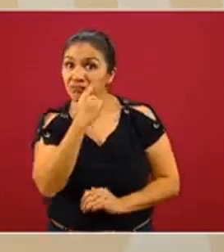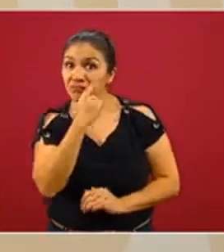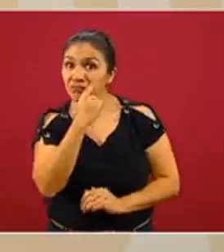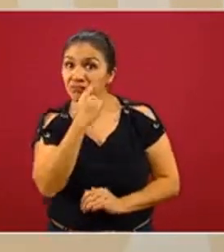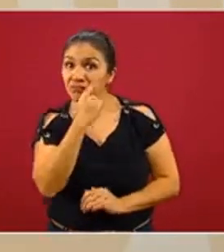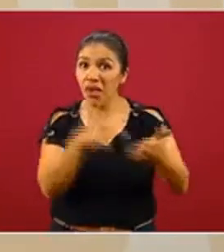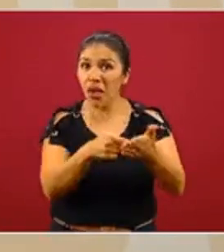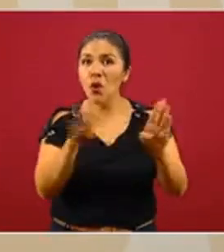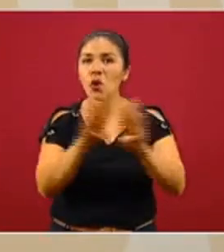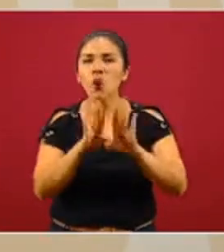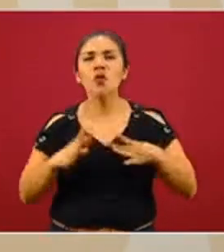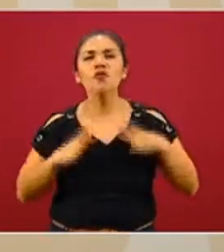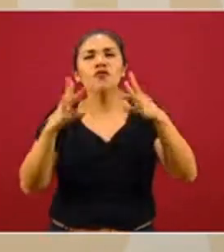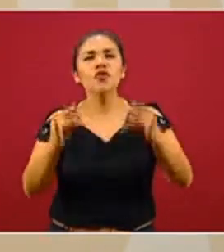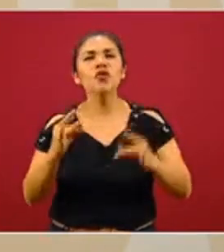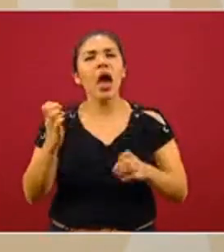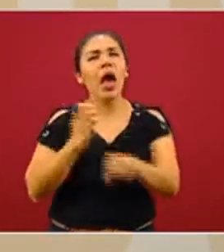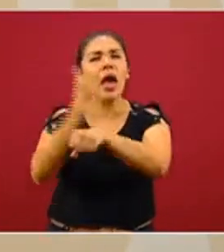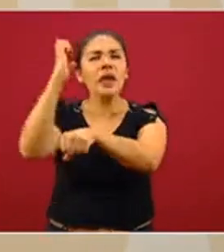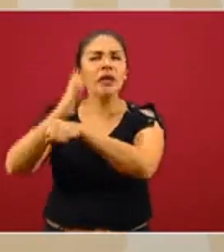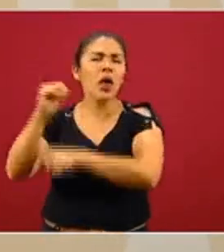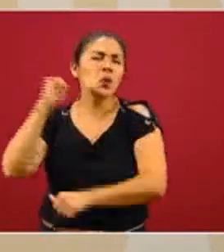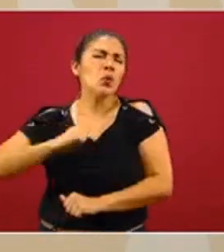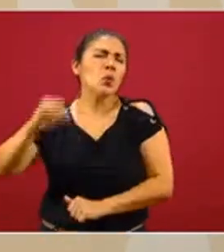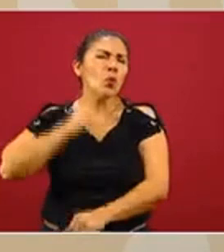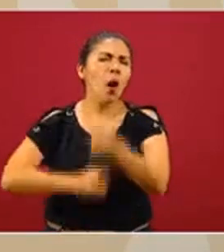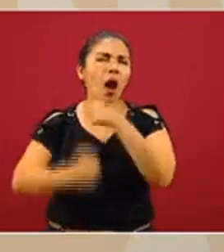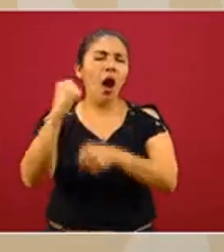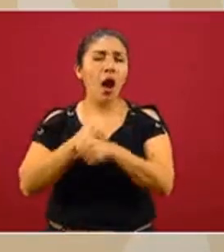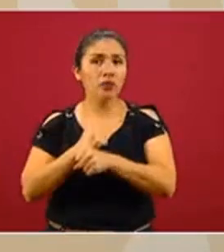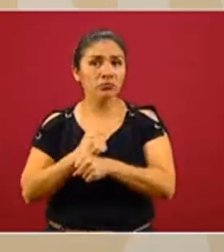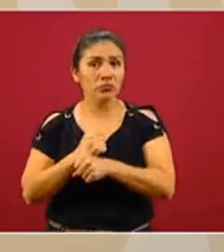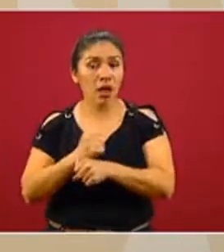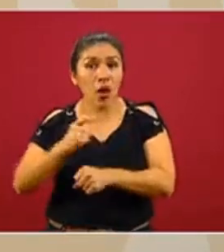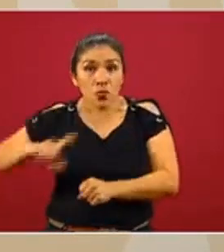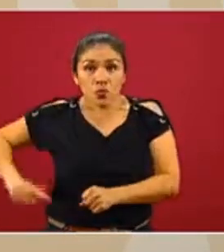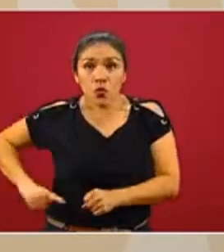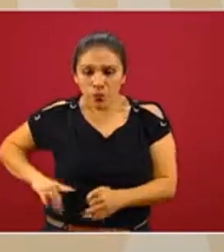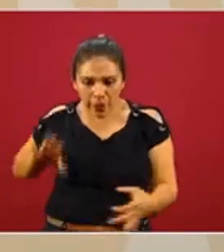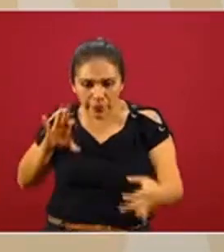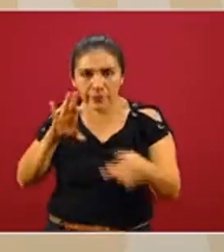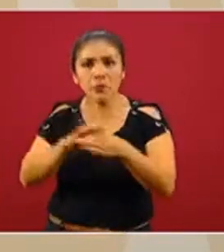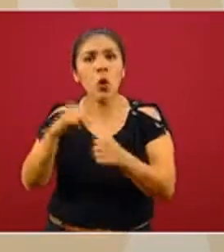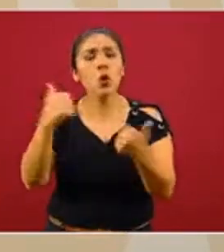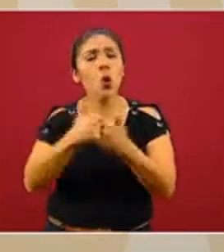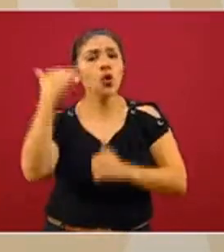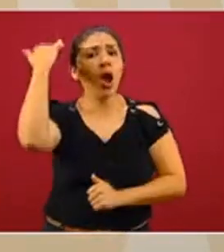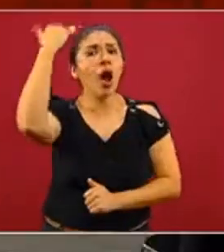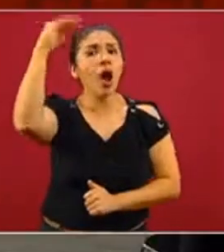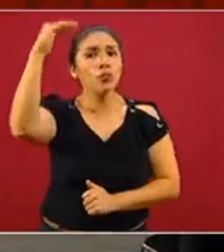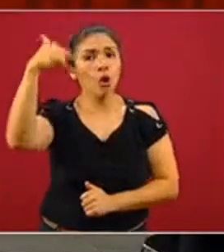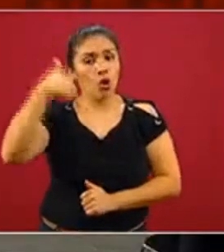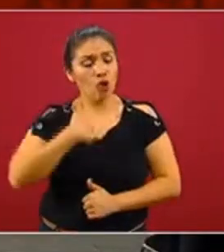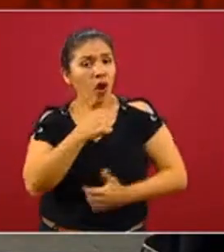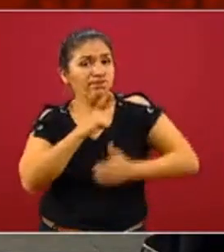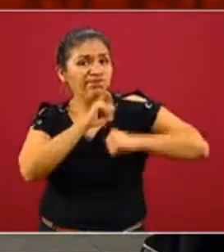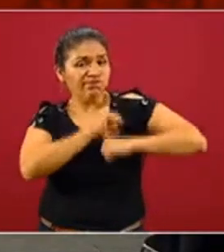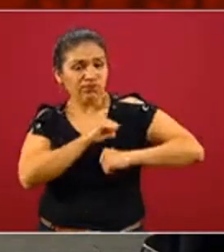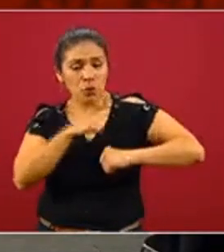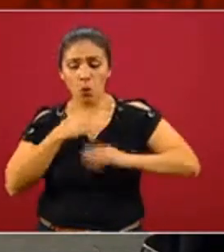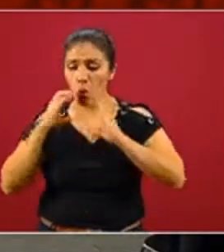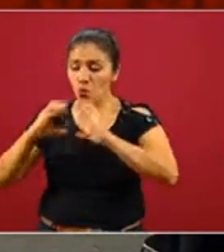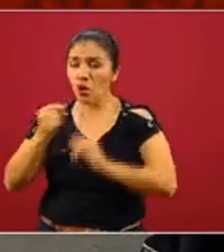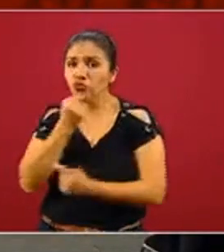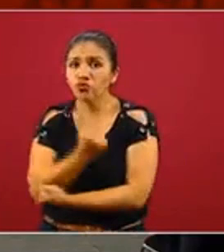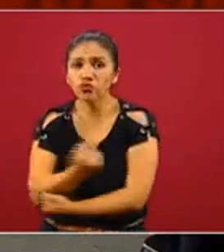fundaron los Estados-nación hace siglos, que el Estado se relaciona con la población adulta y los adultos nos hacemos cargo de los niños. No, toda